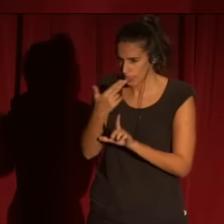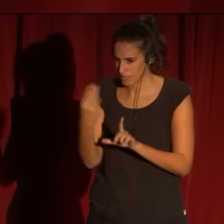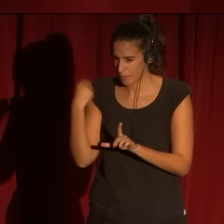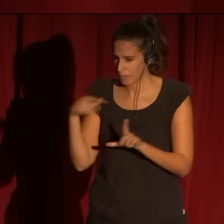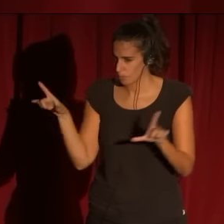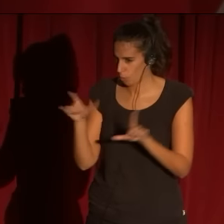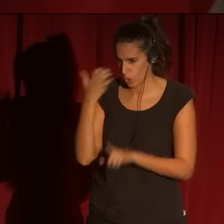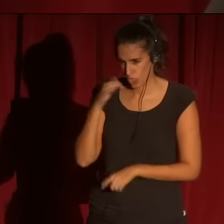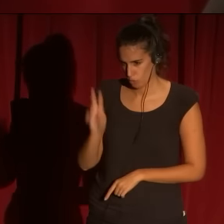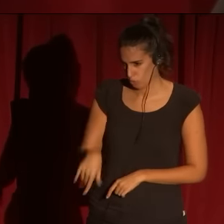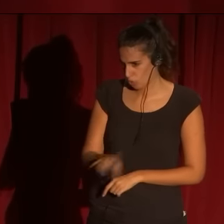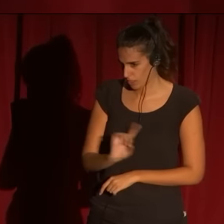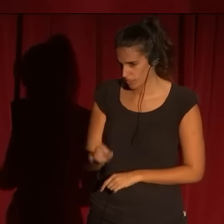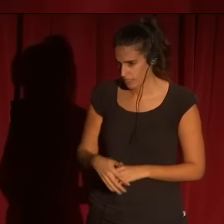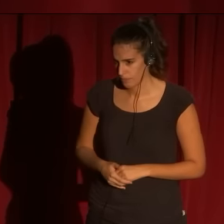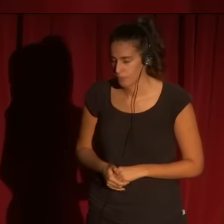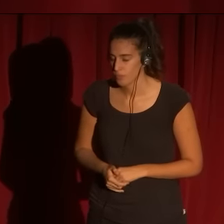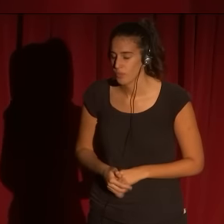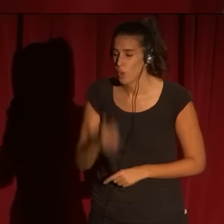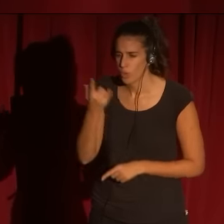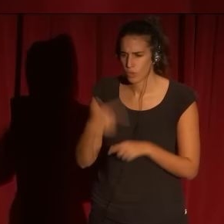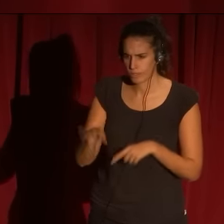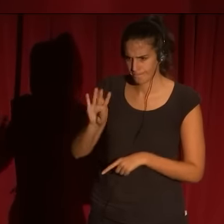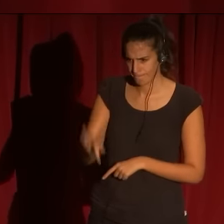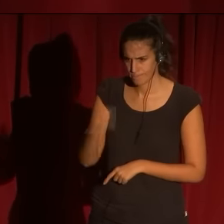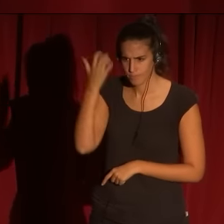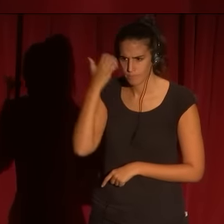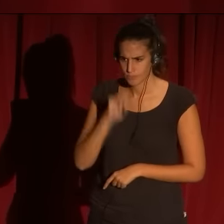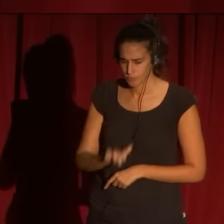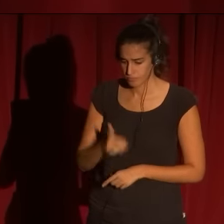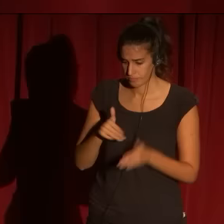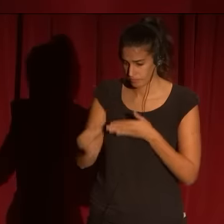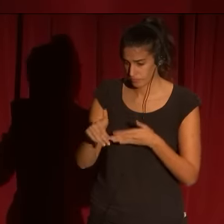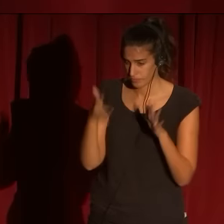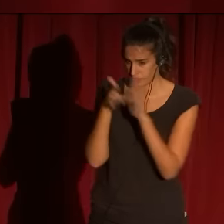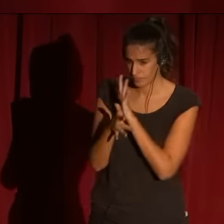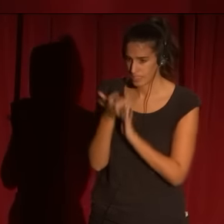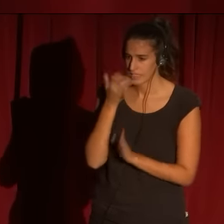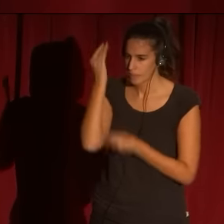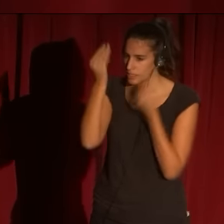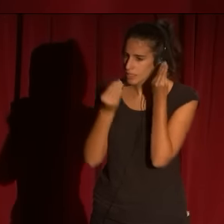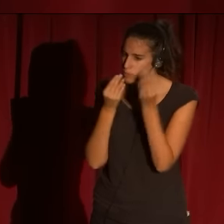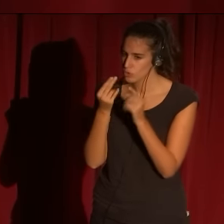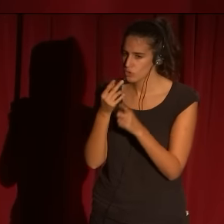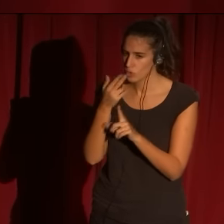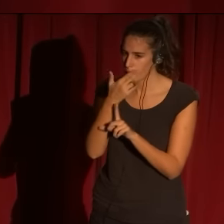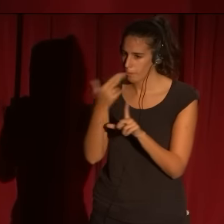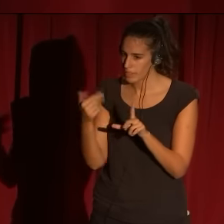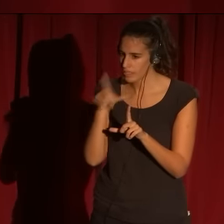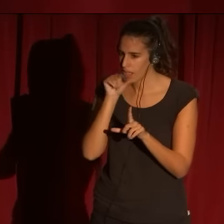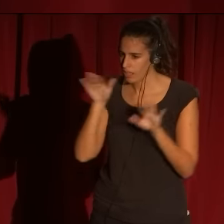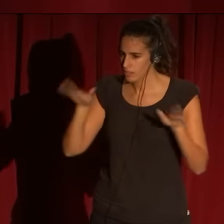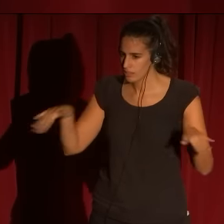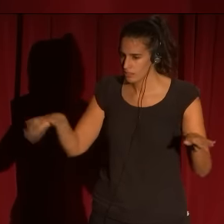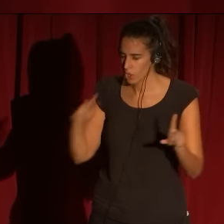manera Lo que sí es raro y hablaré de eso en un momento es que si pensamos en para qué pinta esta mujer un Gavilán o